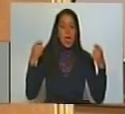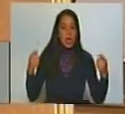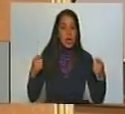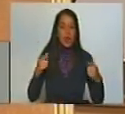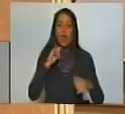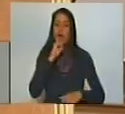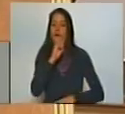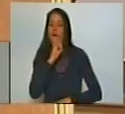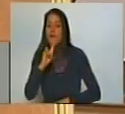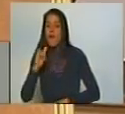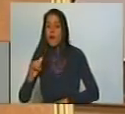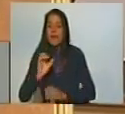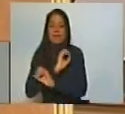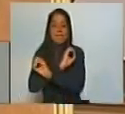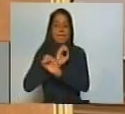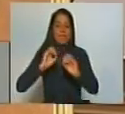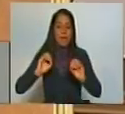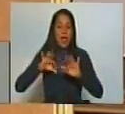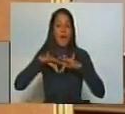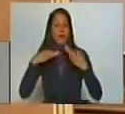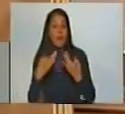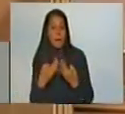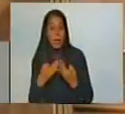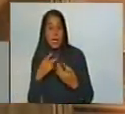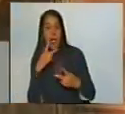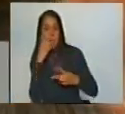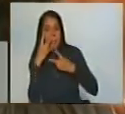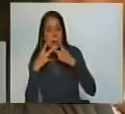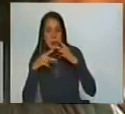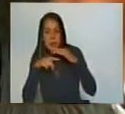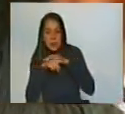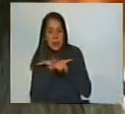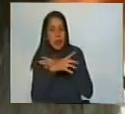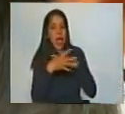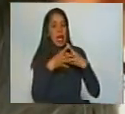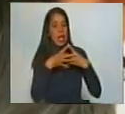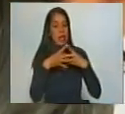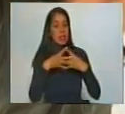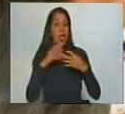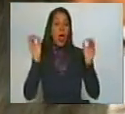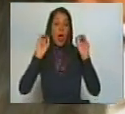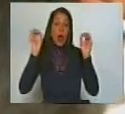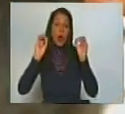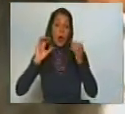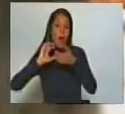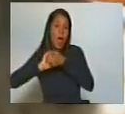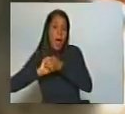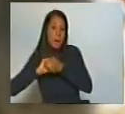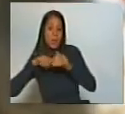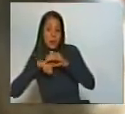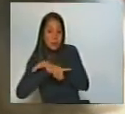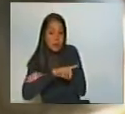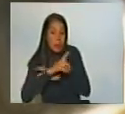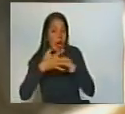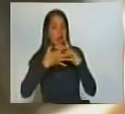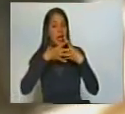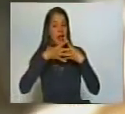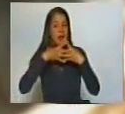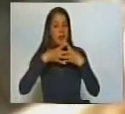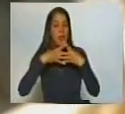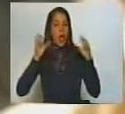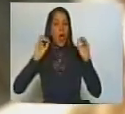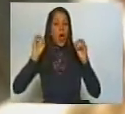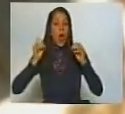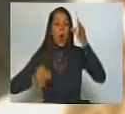informa, que hay unos familiares que te pueden visitar, que hay unos amigos que pueden ir a ver qué pasó contigo, ¿no? Que hay